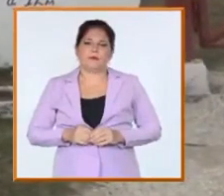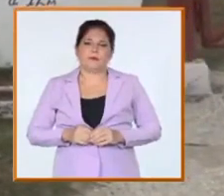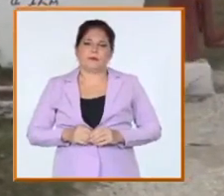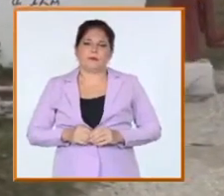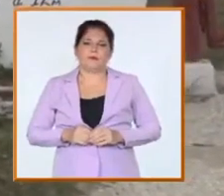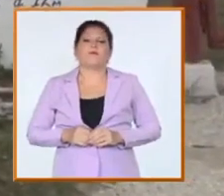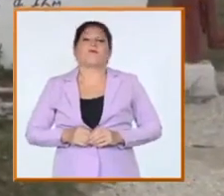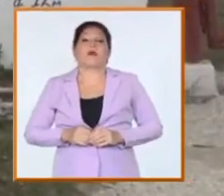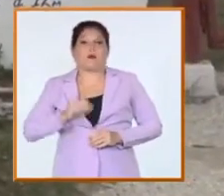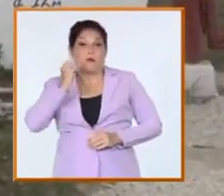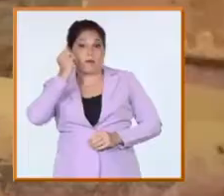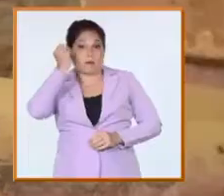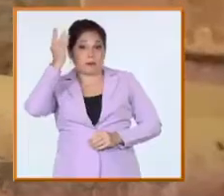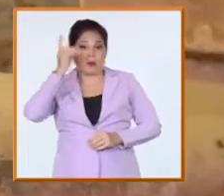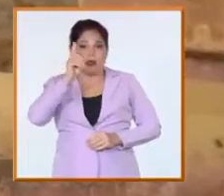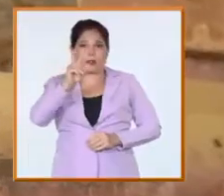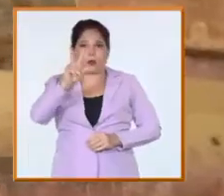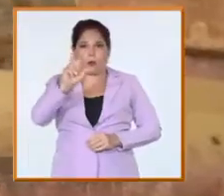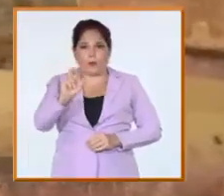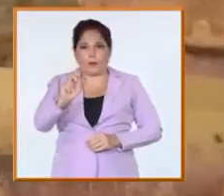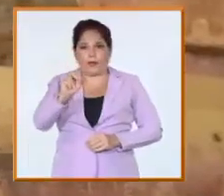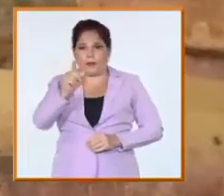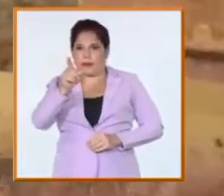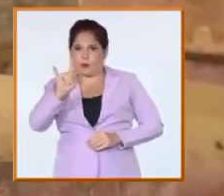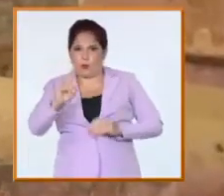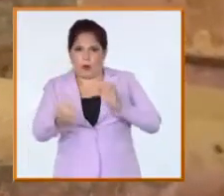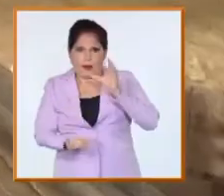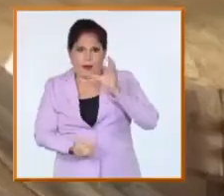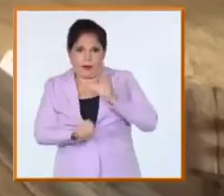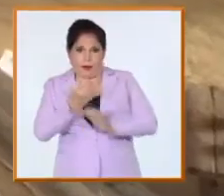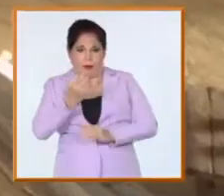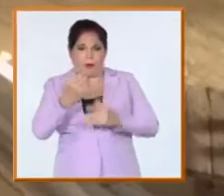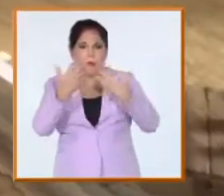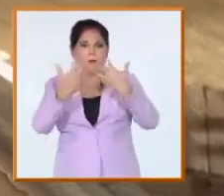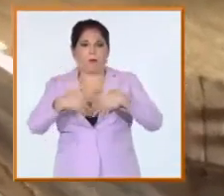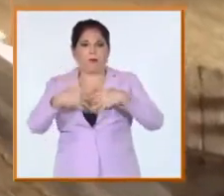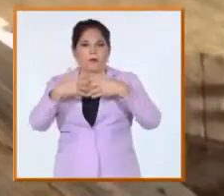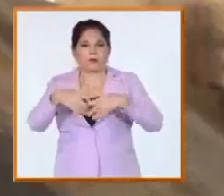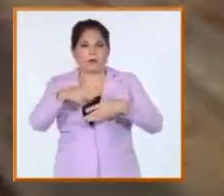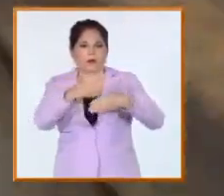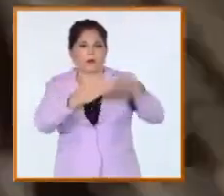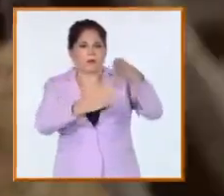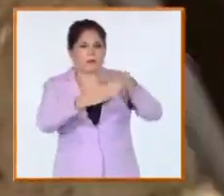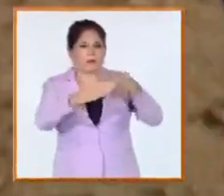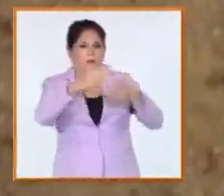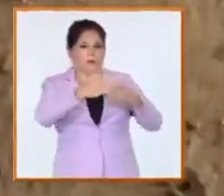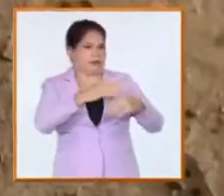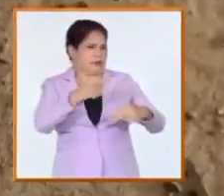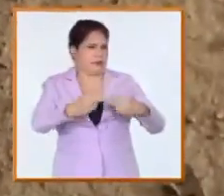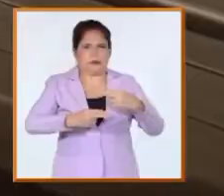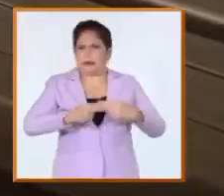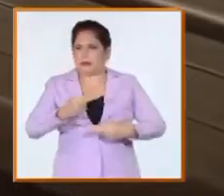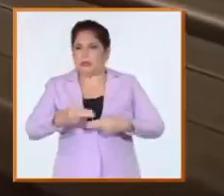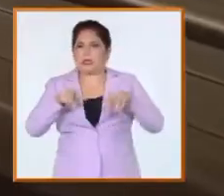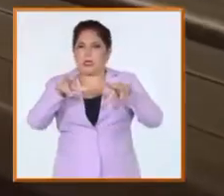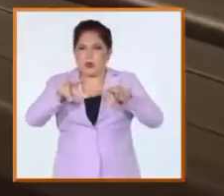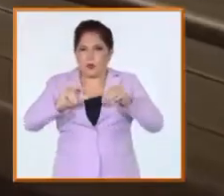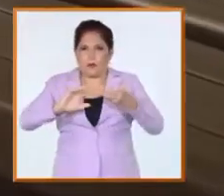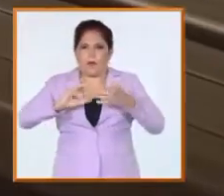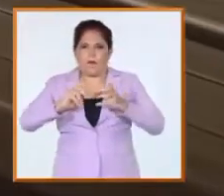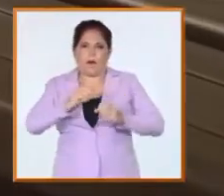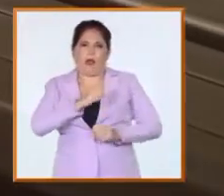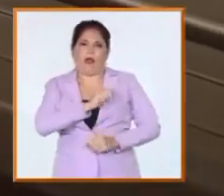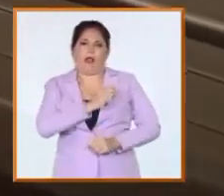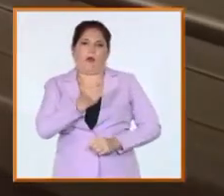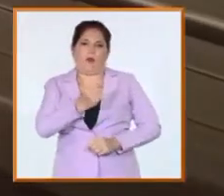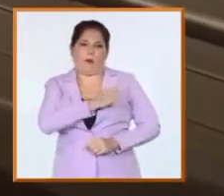desde su creación en el 2019 la empresa de producción local de materiales de la construcción trabaja en estrecho vínculo con nuevos actores económicos